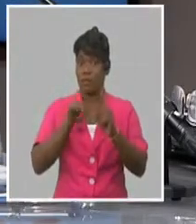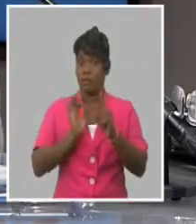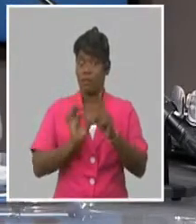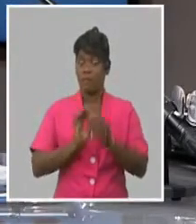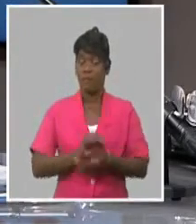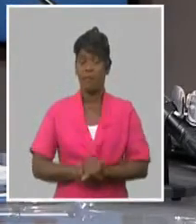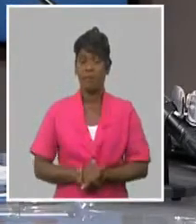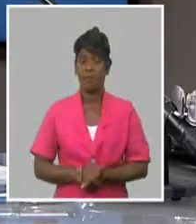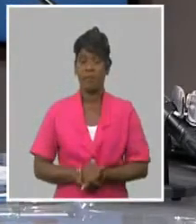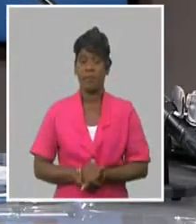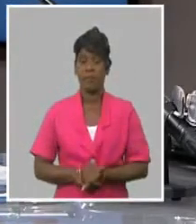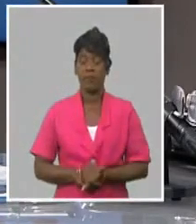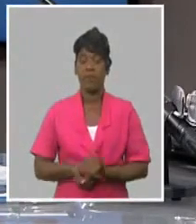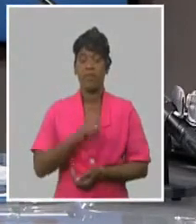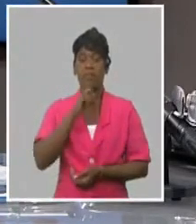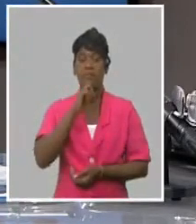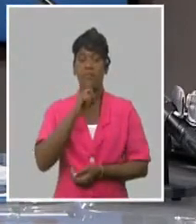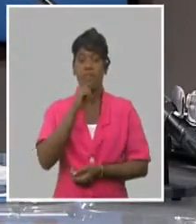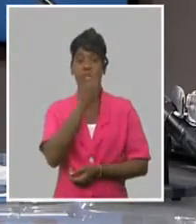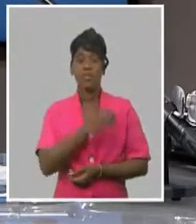No se puede subir el salario